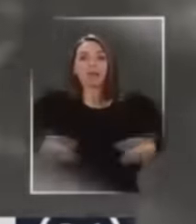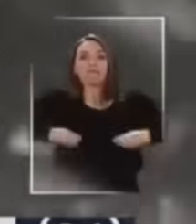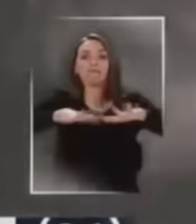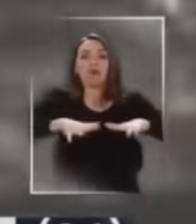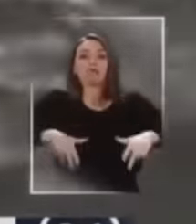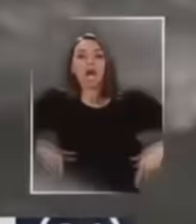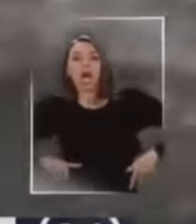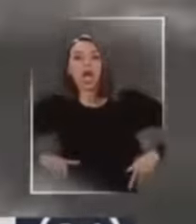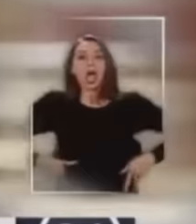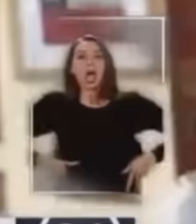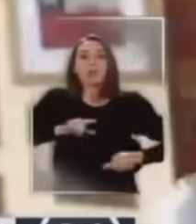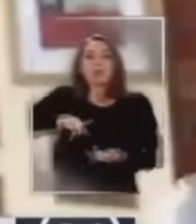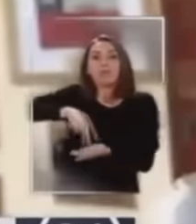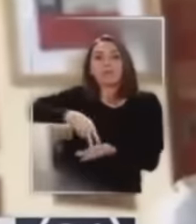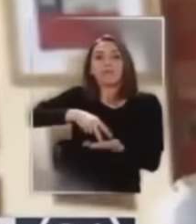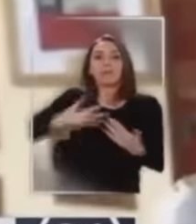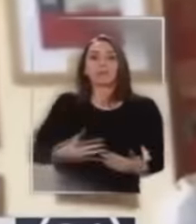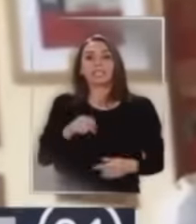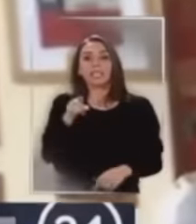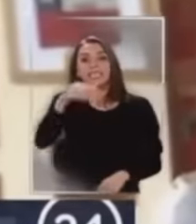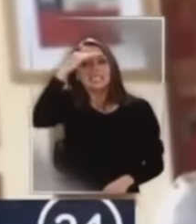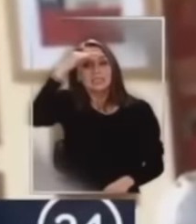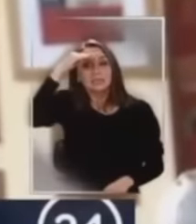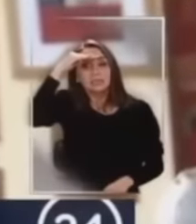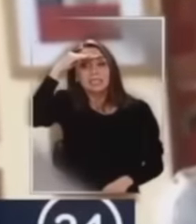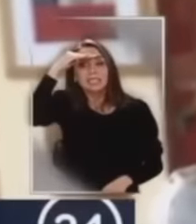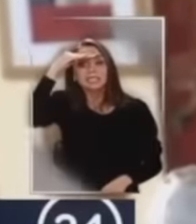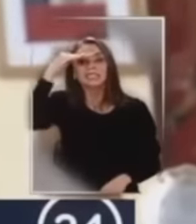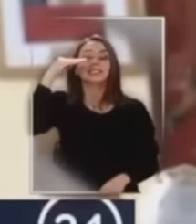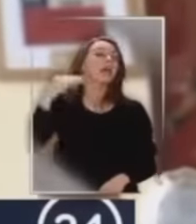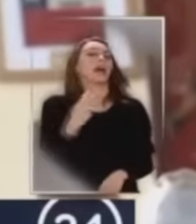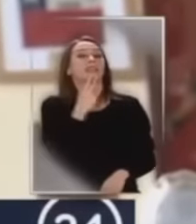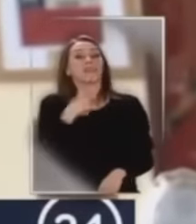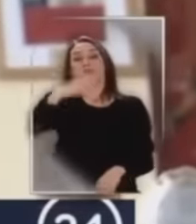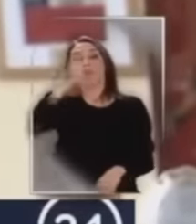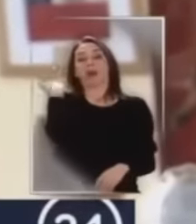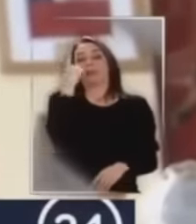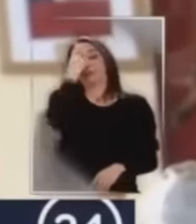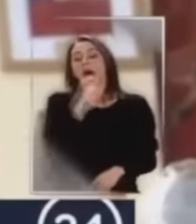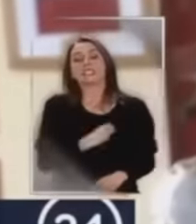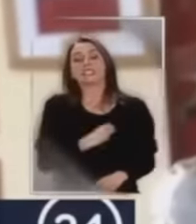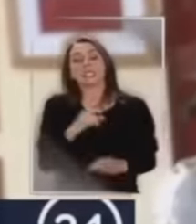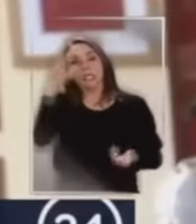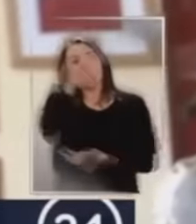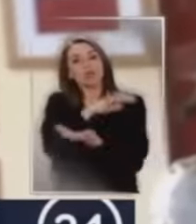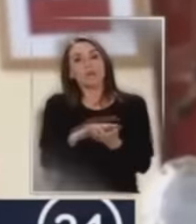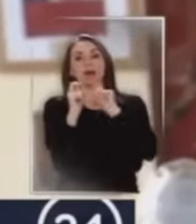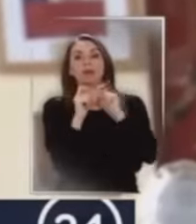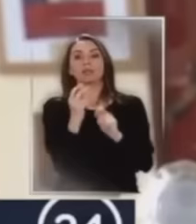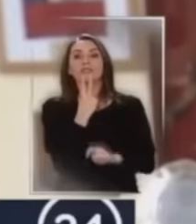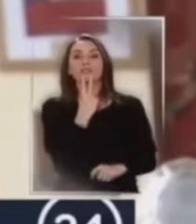peso dificultaba el movimiento. Yo creo que esa fue la experiencia más fuerte, triste, complicada que tuvimos por el riesgo de